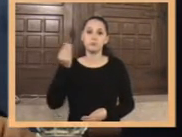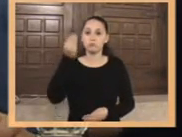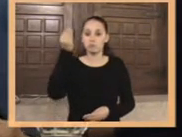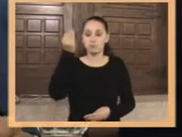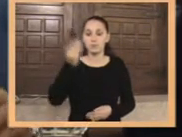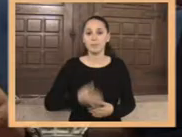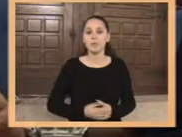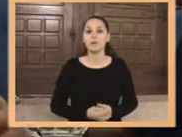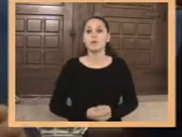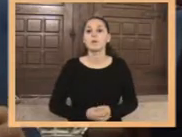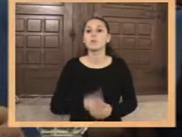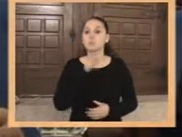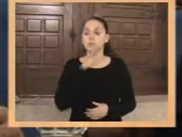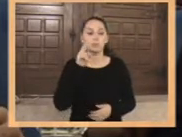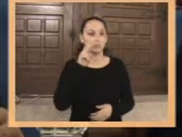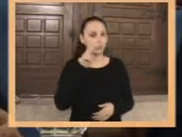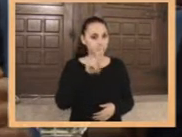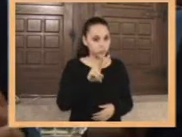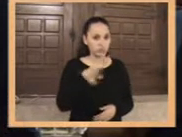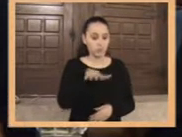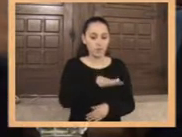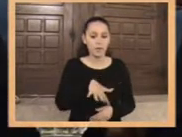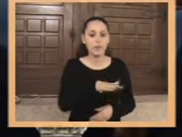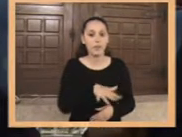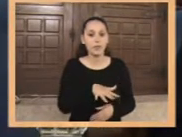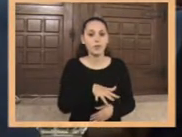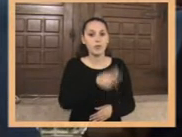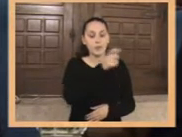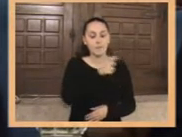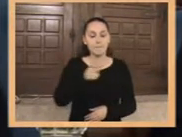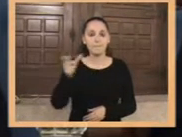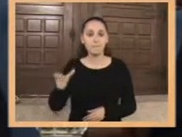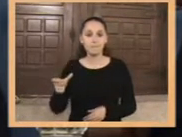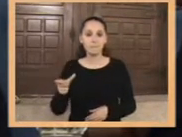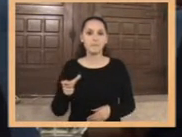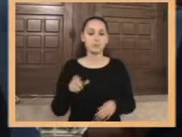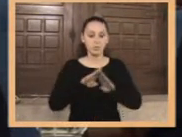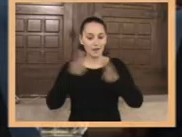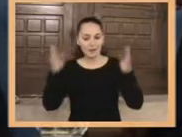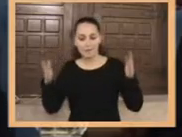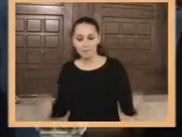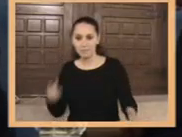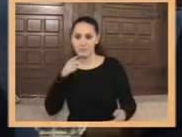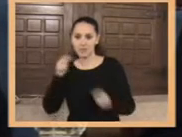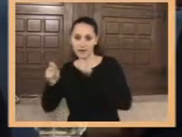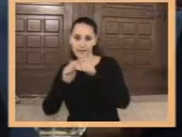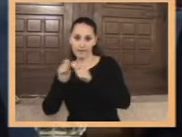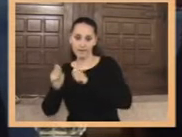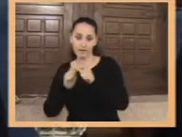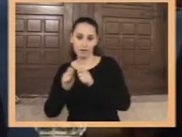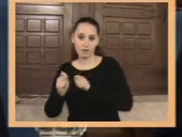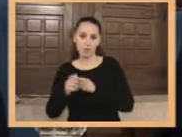pueden verlo en el departamento de personal y en la comisión de personal, las mesas negociadoras, en las que imagino que algunos de ustedes irán, pues